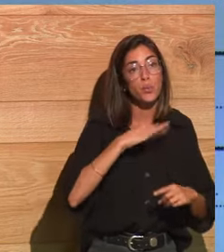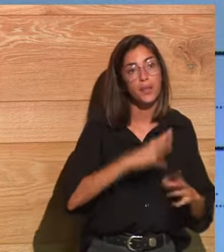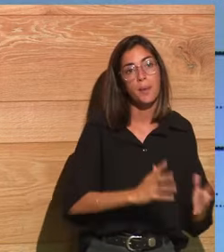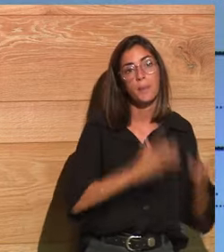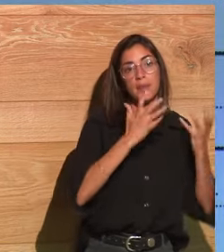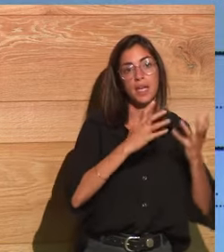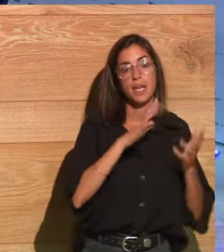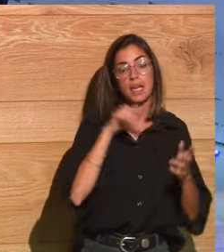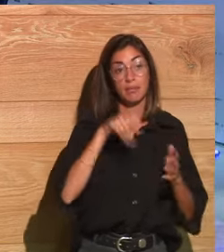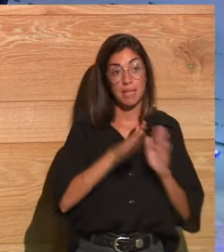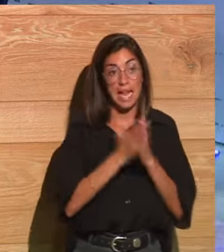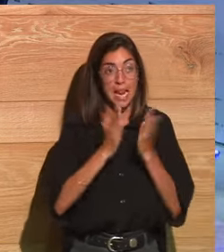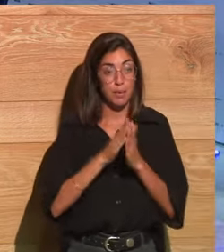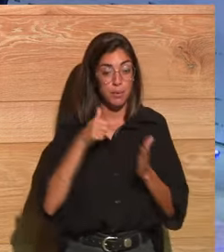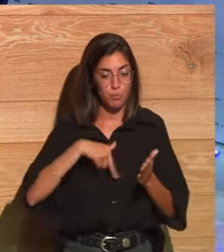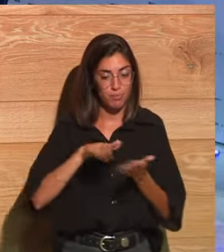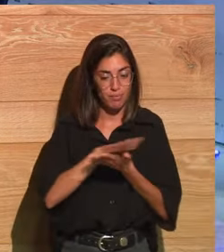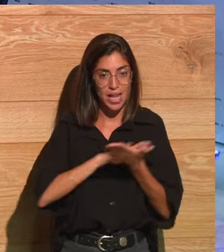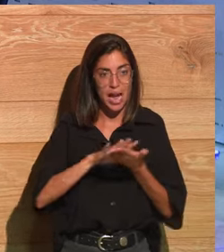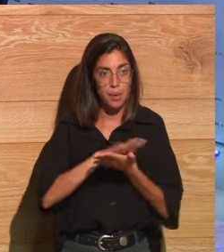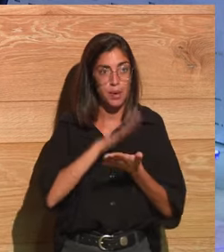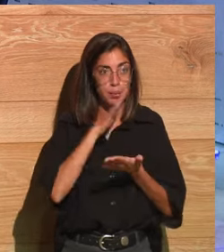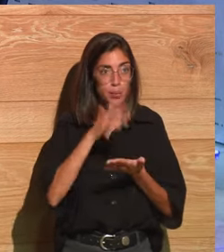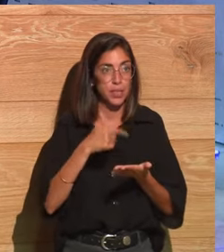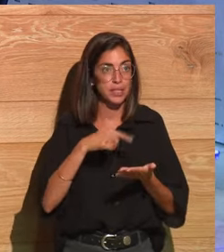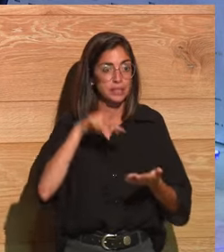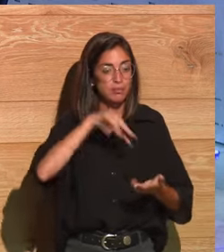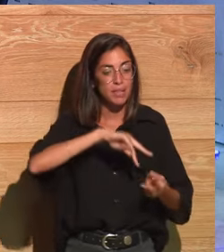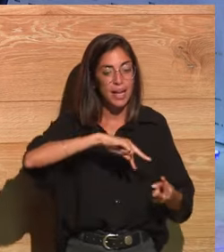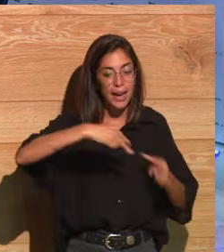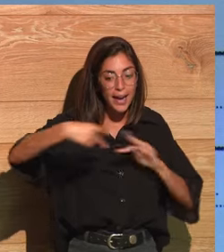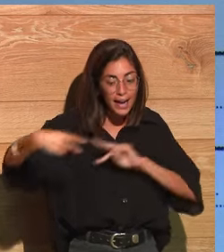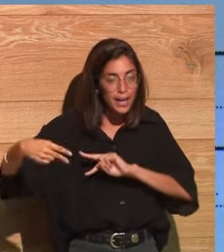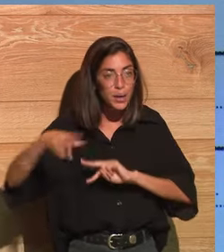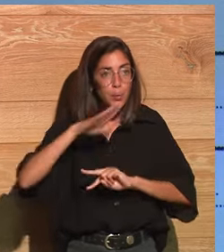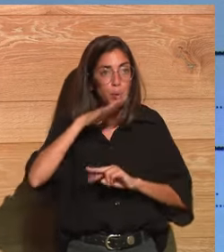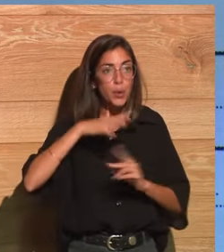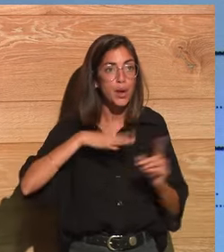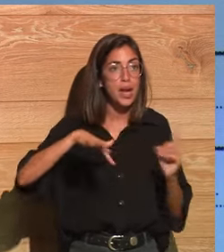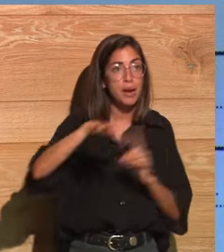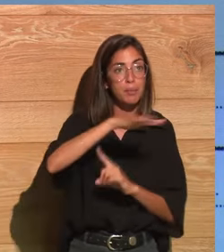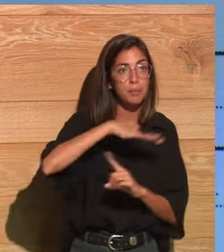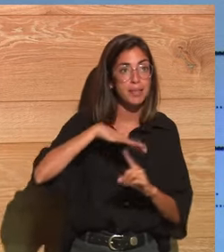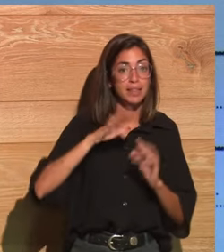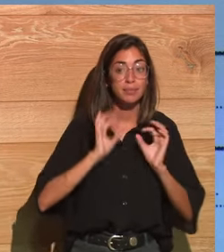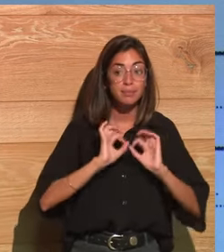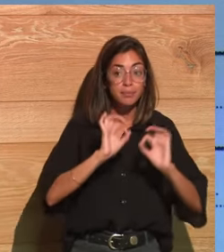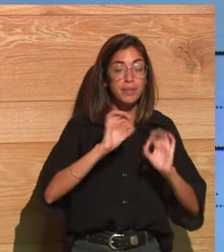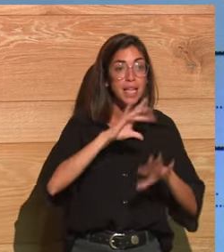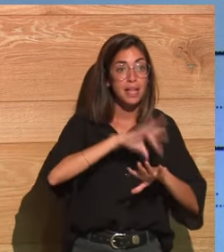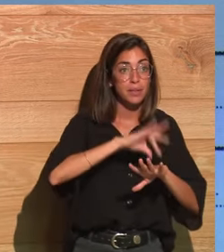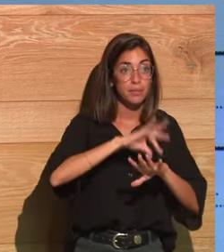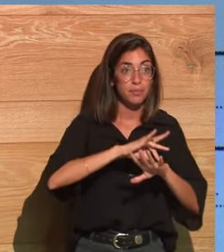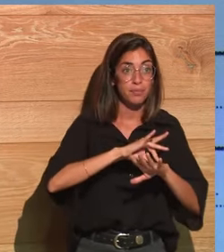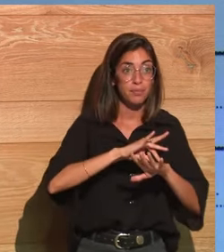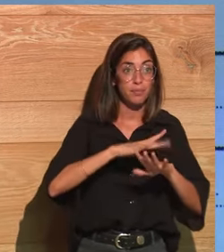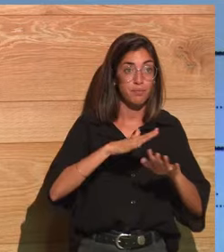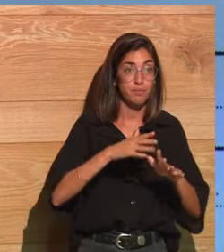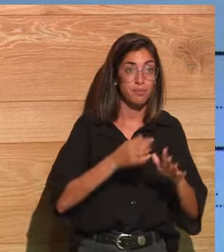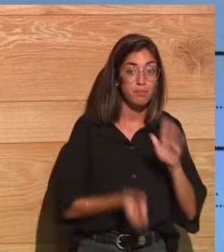de eso, que técnicamente es una pleiotropía, un gen que a lo mejor en un ambiente determinado provoca una enfermedad, como puede